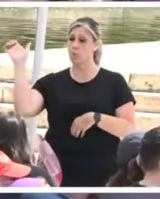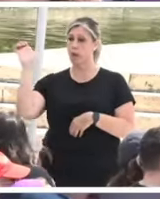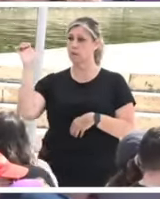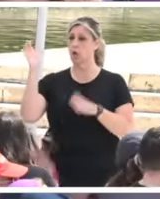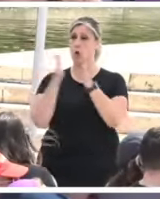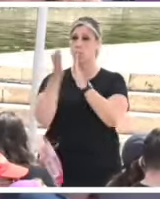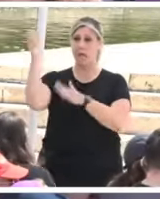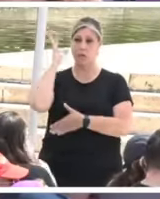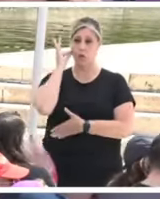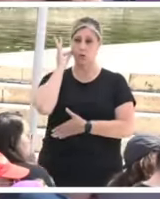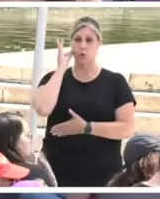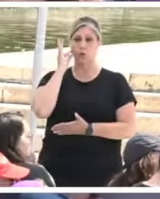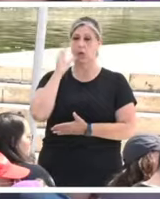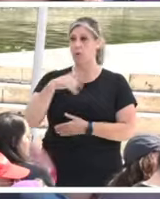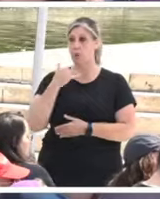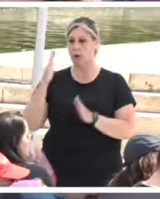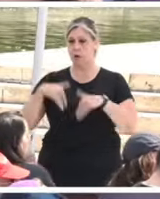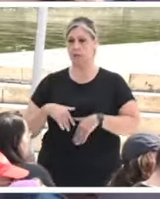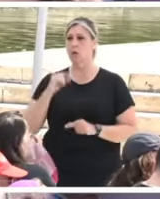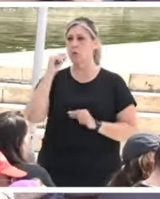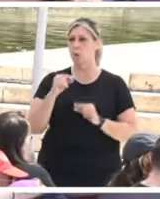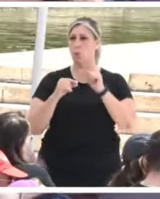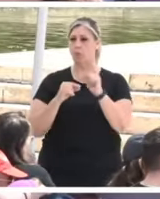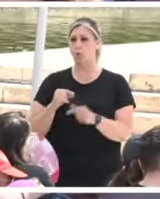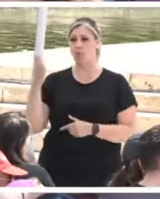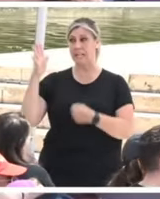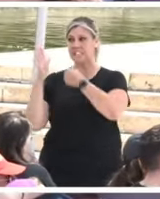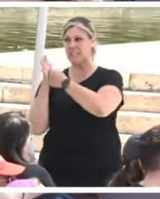compañera, y aquí no hay bromas, cada vez más derechizado.